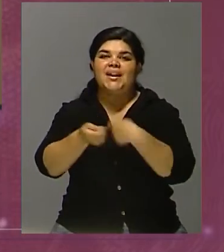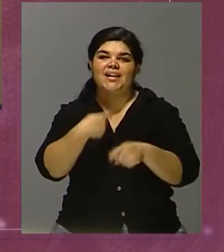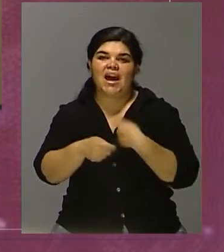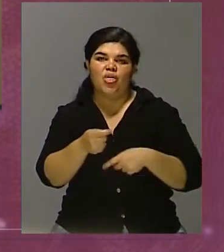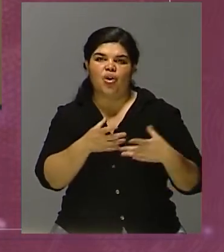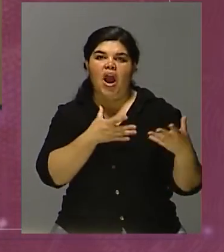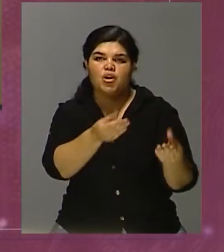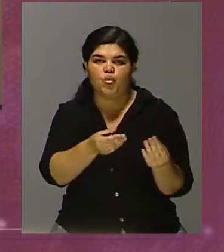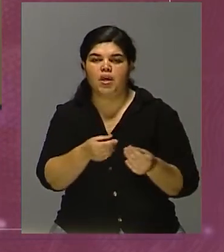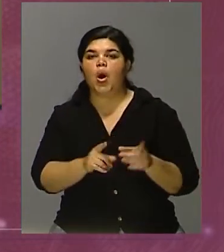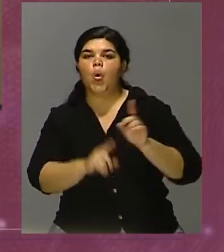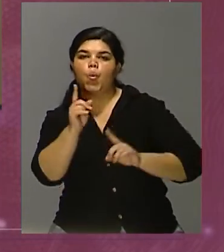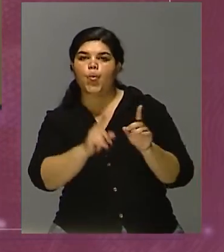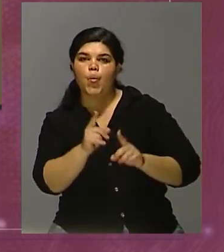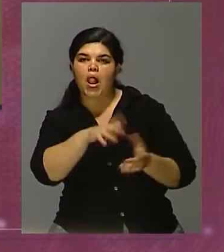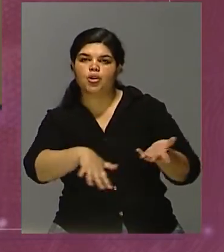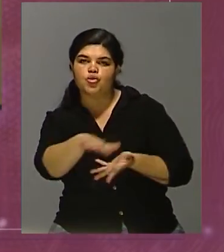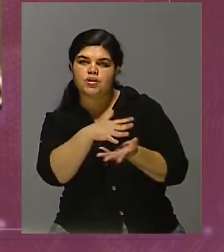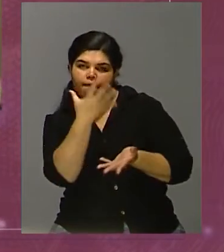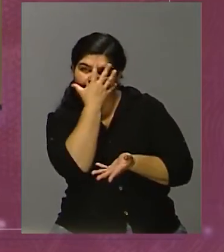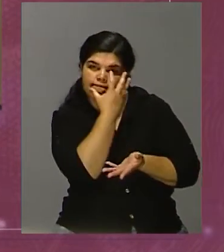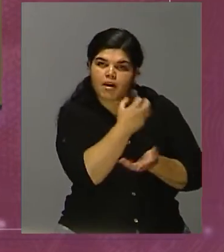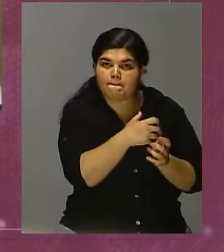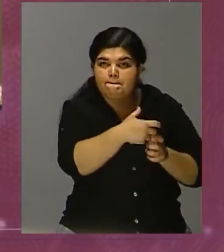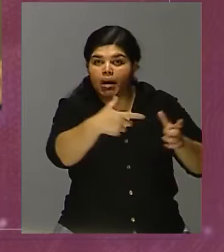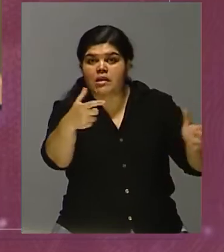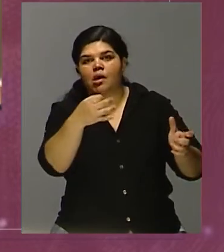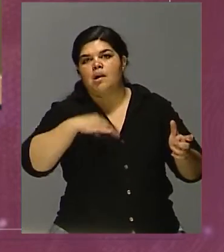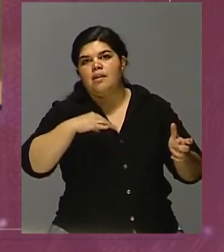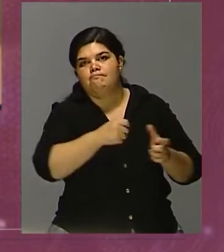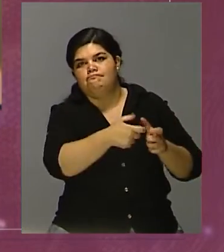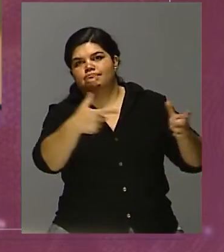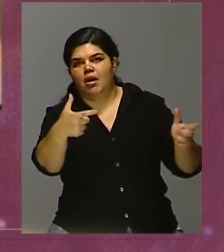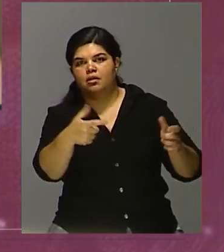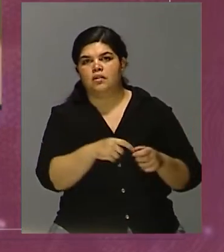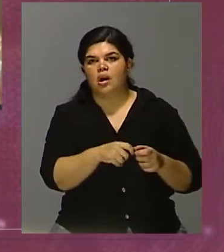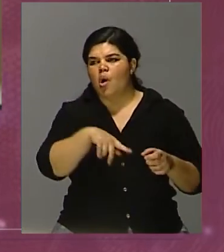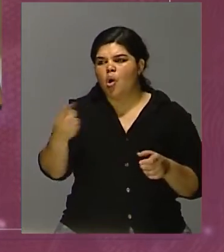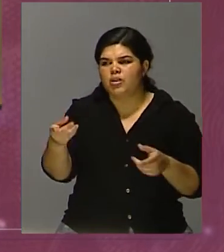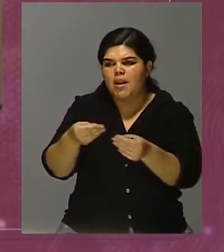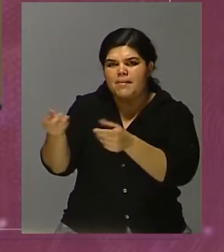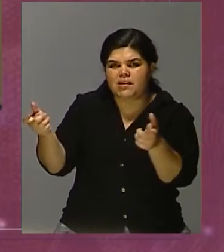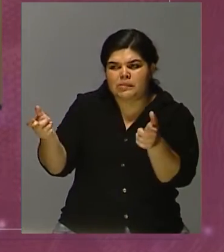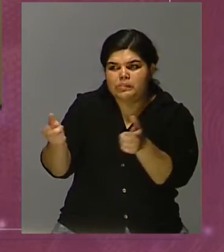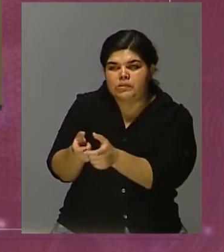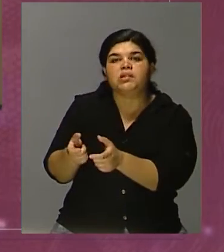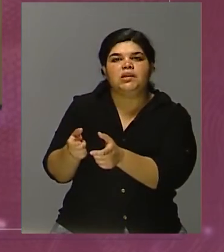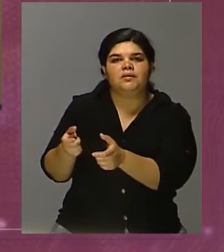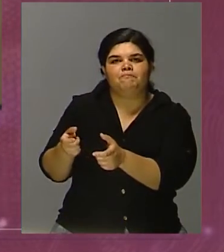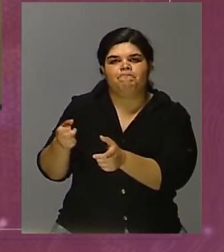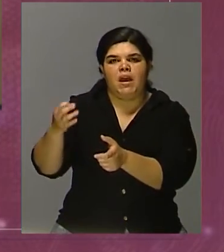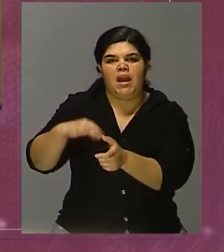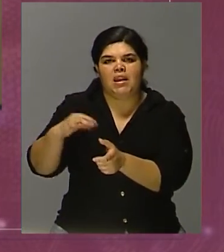popular, a lo impopular, pero en el largo plazo es una máquina de pesar. Y lo que pesa es realmente las ganancias de las empresas.